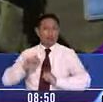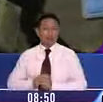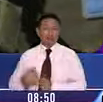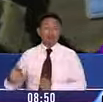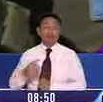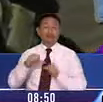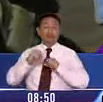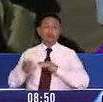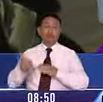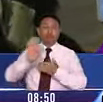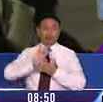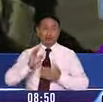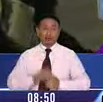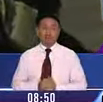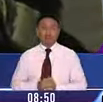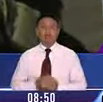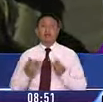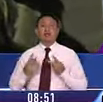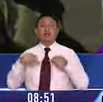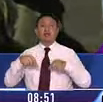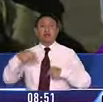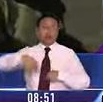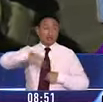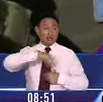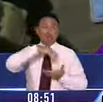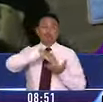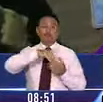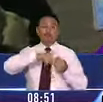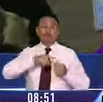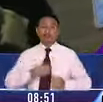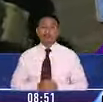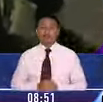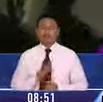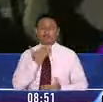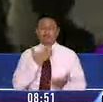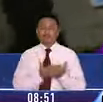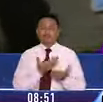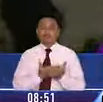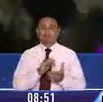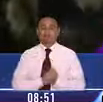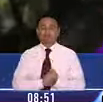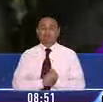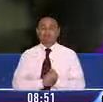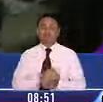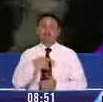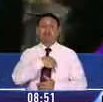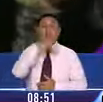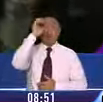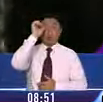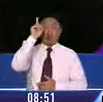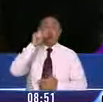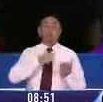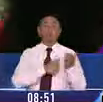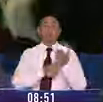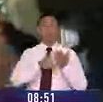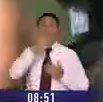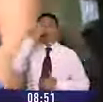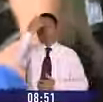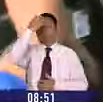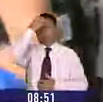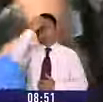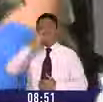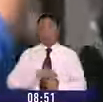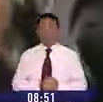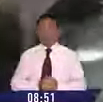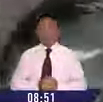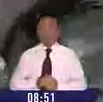de la Asamblea Nacional y de aquí del centro histórico en general. Muchas gracias. Gracias, bueno, han sido las palabras de la ministra de